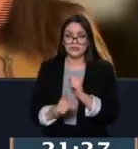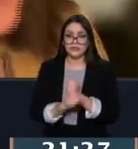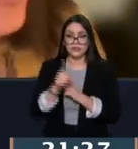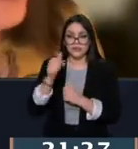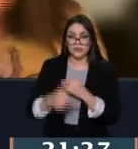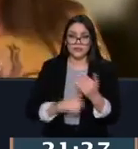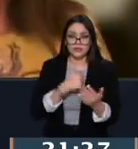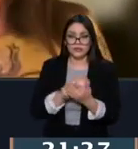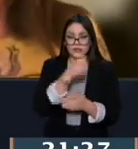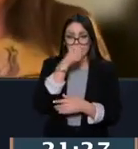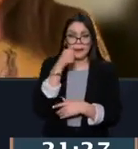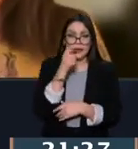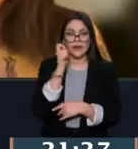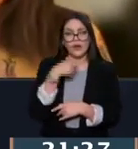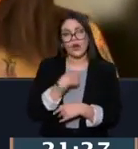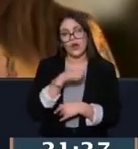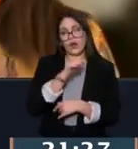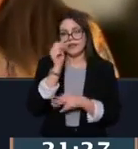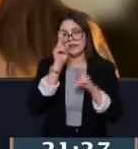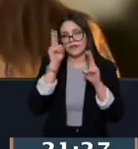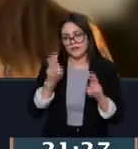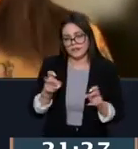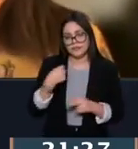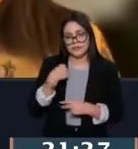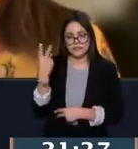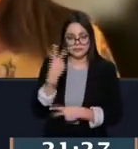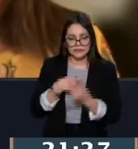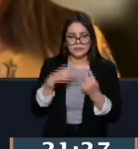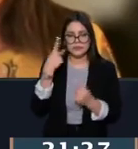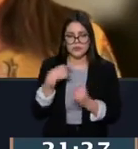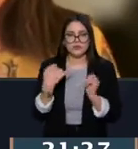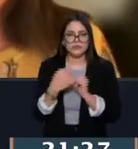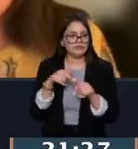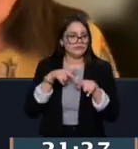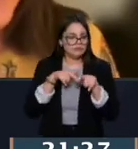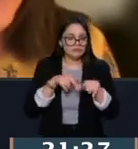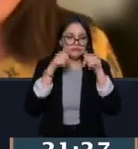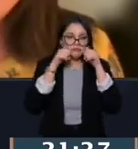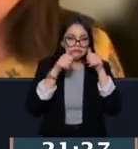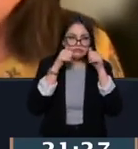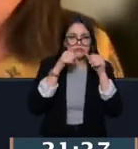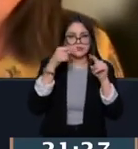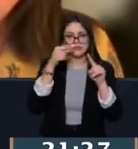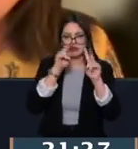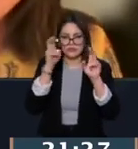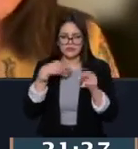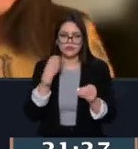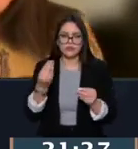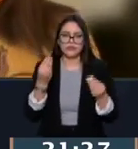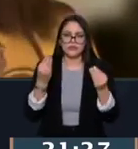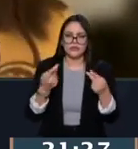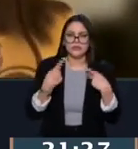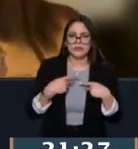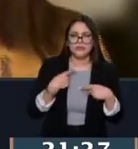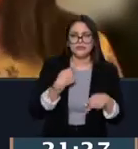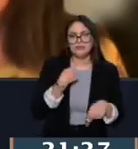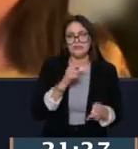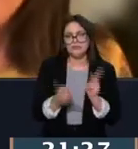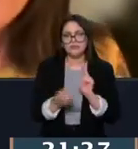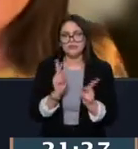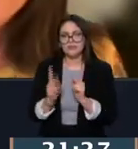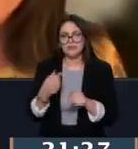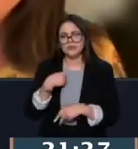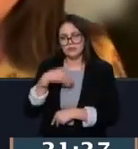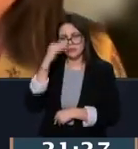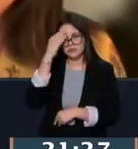Juárez, sino que vine a otras actividades académicas, pero obviamente he dado seguimiento a este tema, he hablado con mucha gente y creo que está interesante, Azul, porque